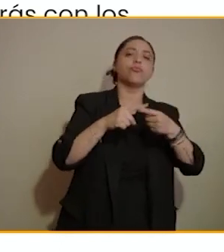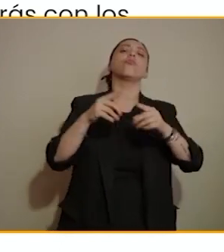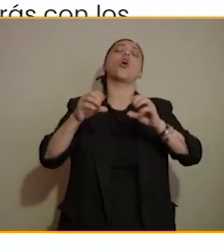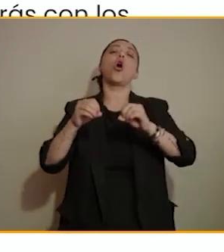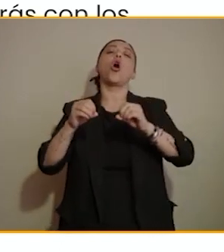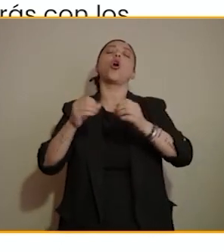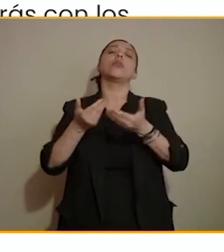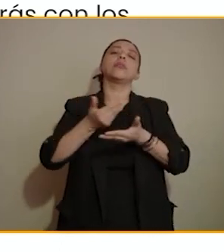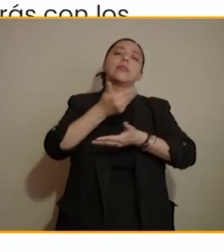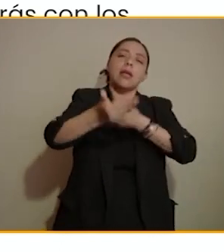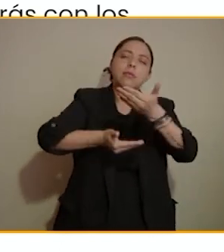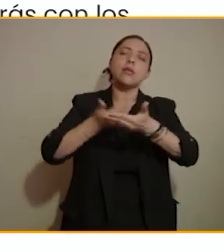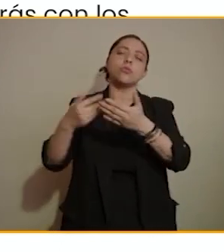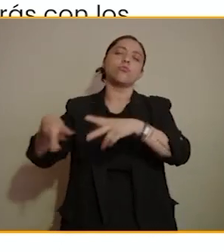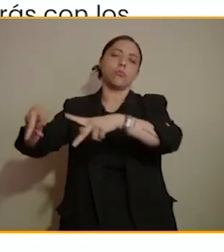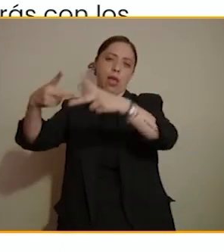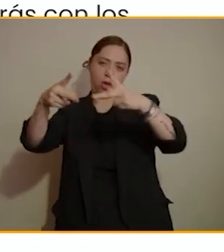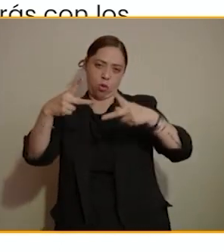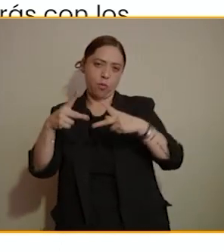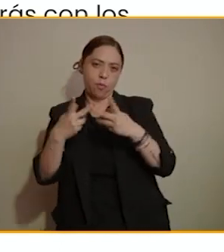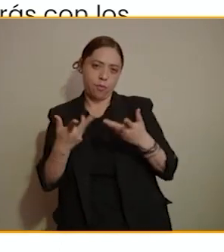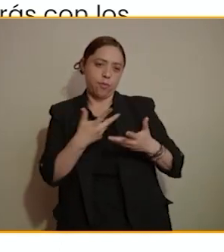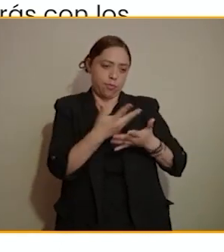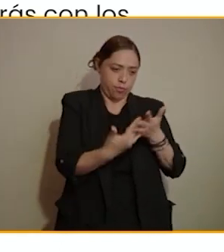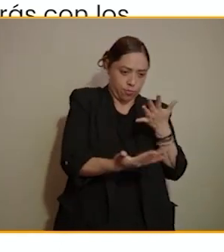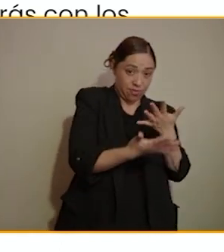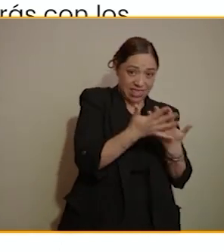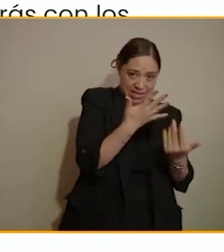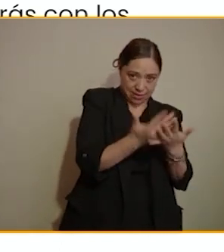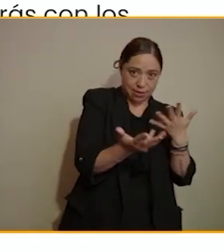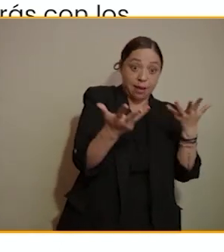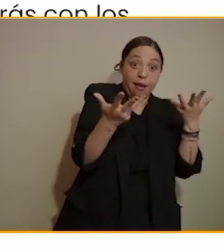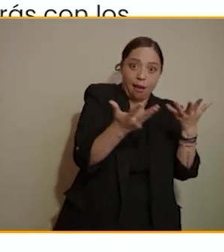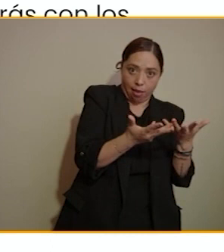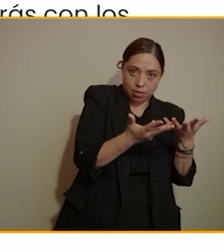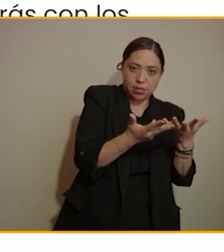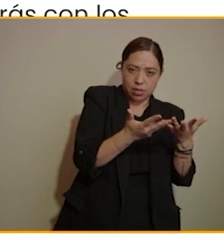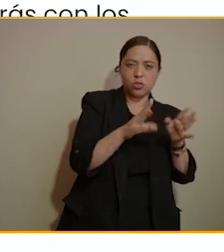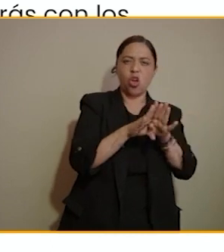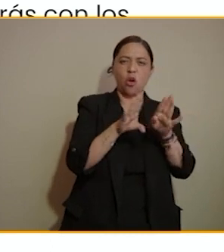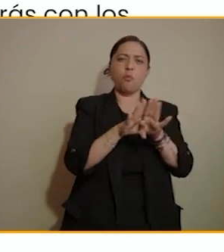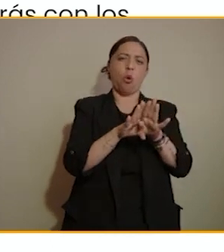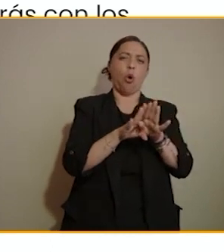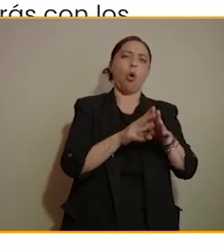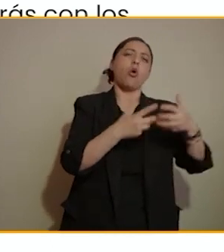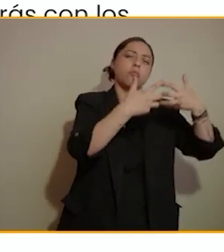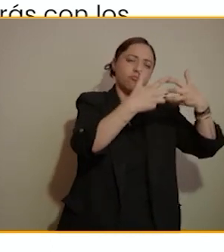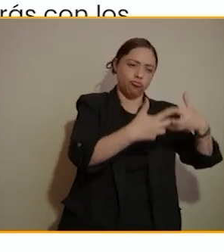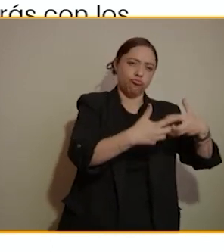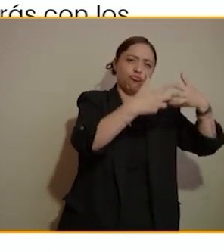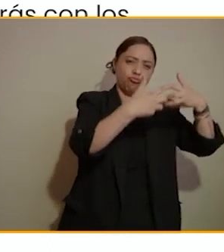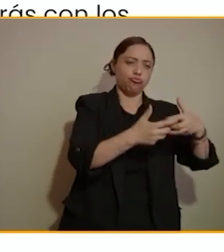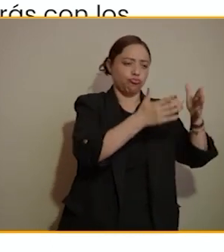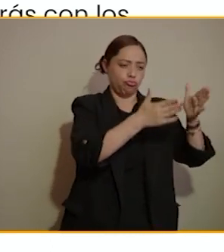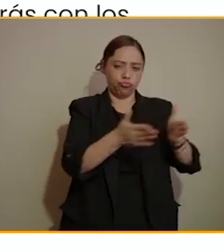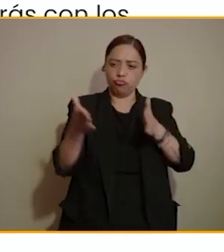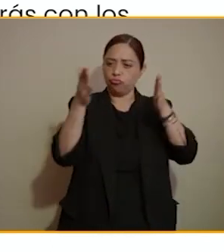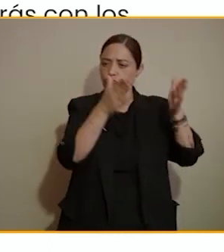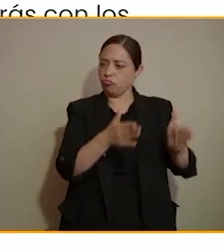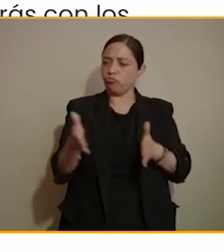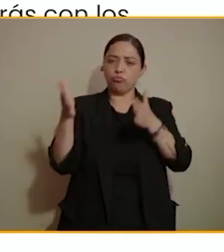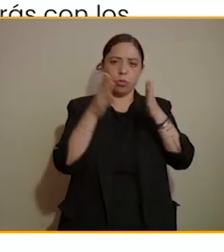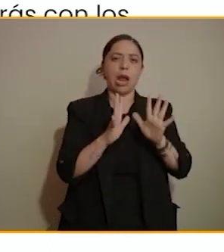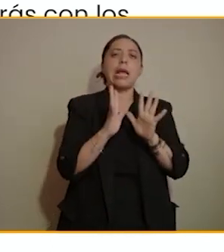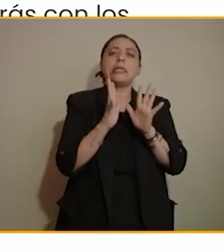servicios. En manufactura suele ser más estandarizado, ¿cierto? Tenemos una producción que ya está diseñada, que ya tiene cierta